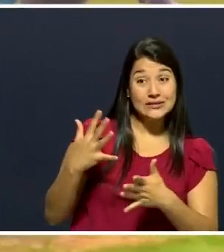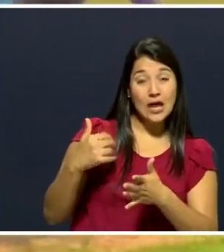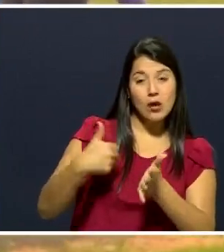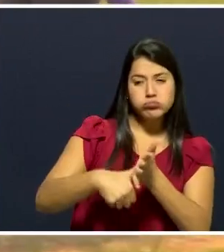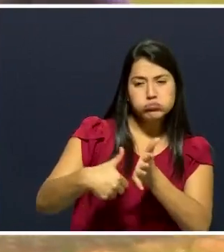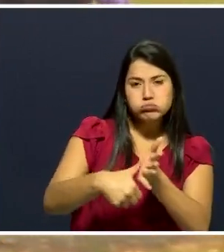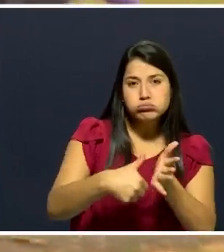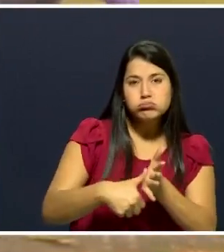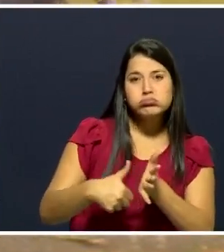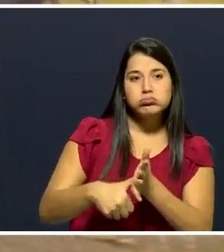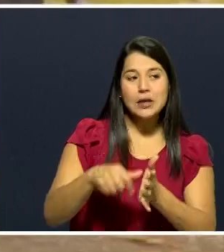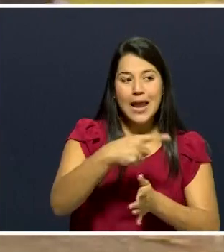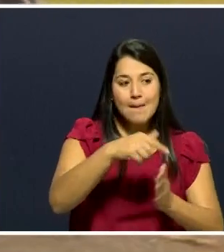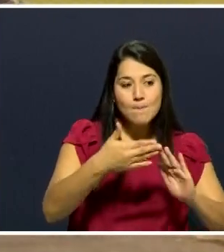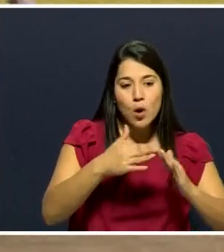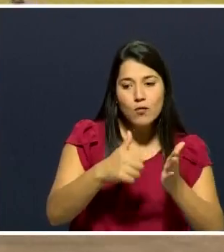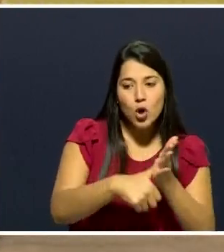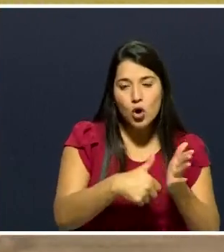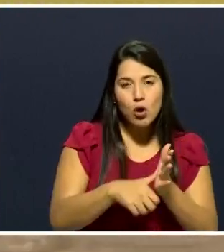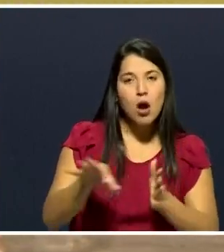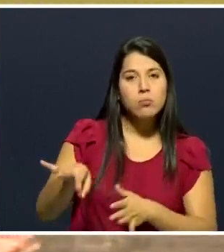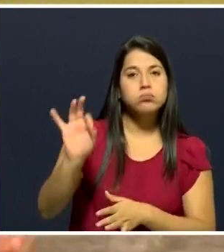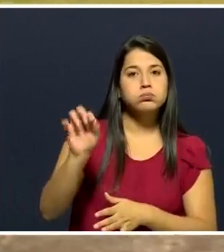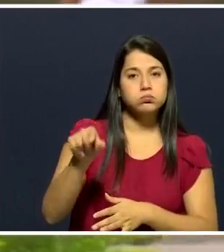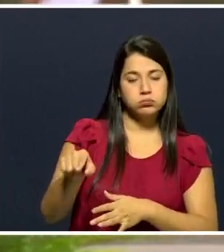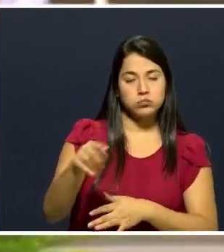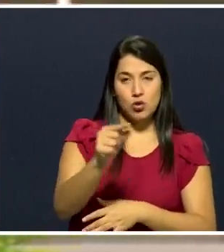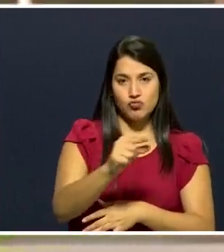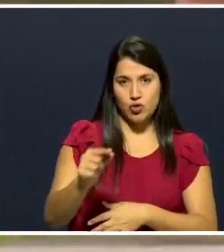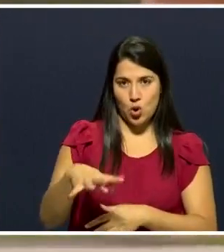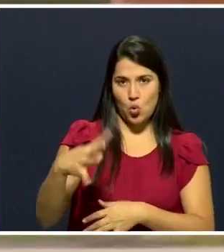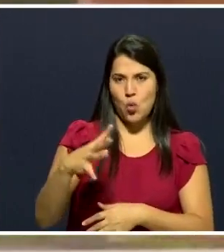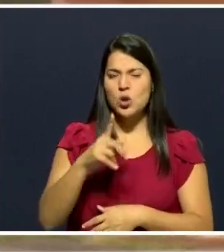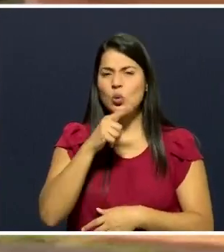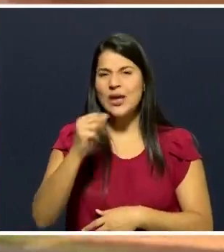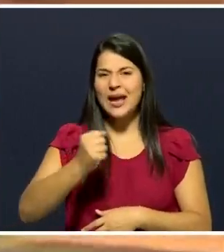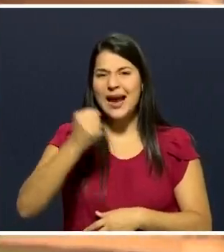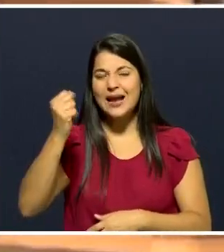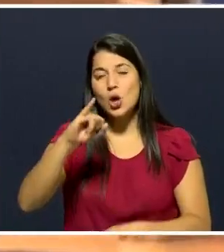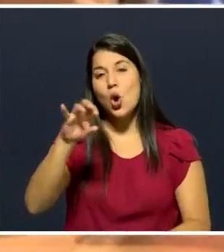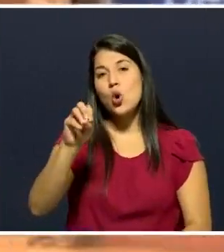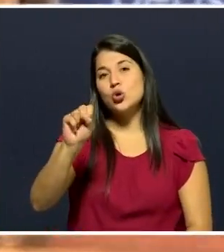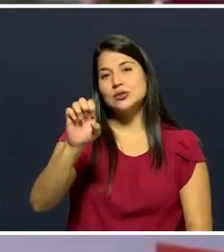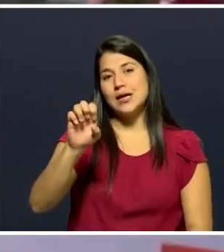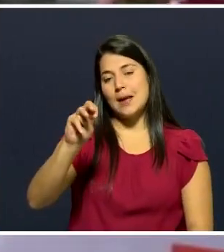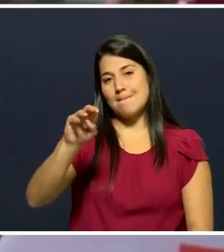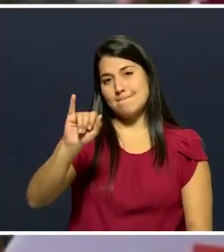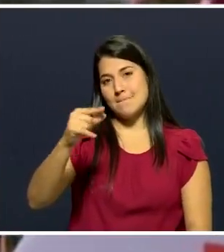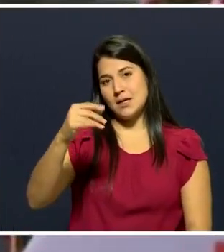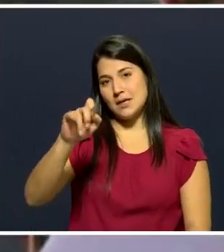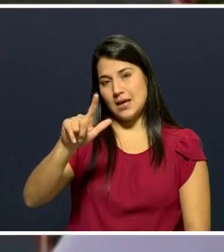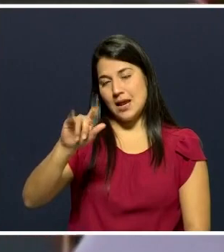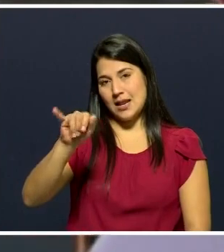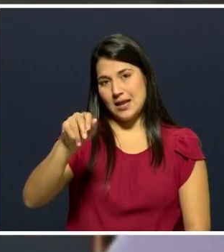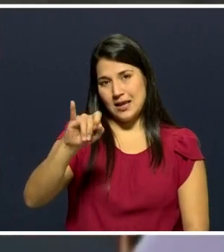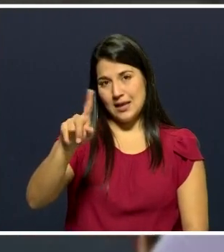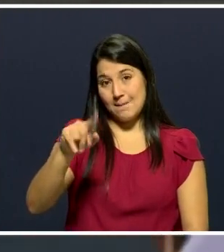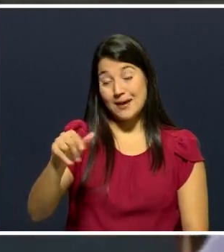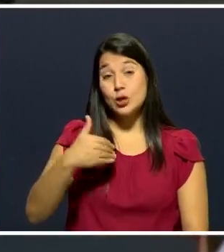plebiscito la cabecera de cantón. El alcalde elegido fue José Miguel Jiménez del Partido Liberación Nacional, quien obtuvo un